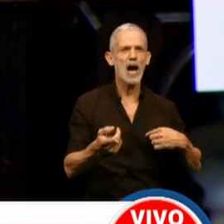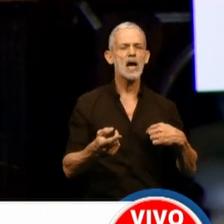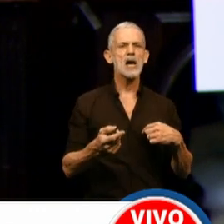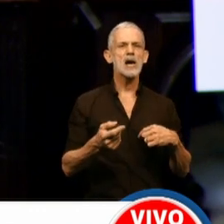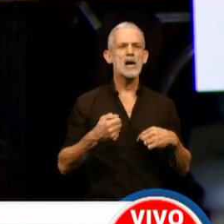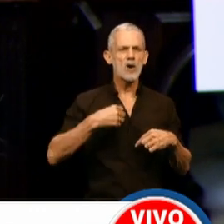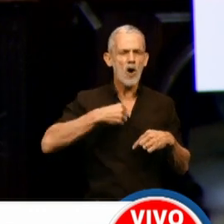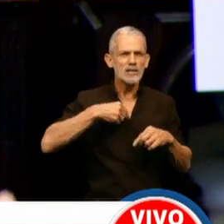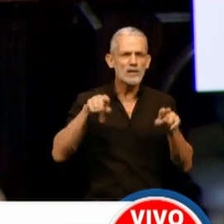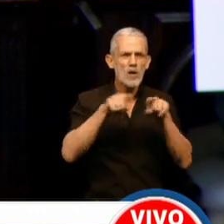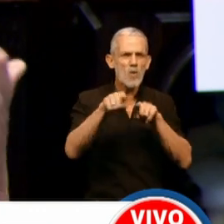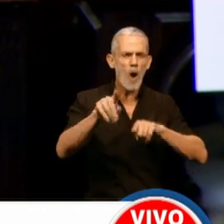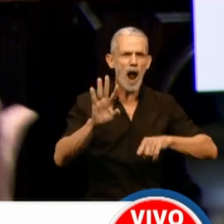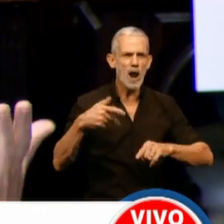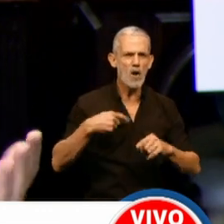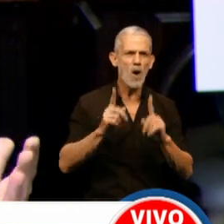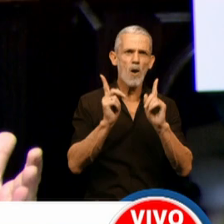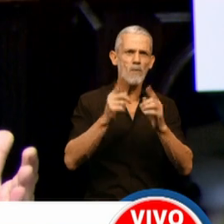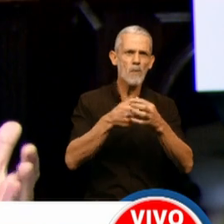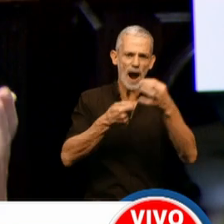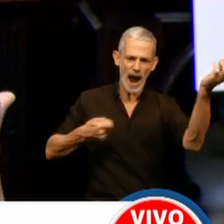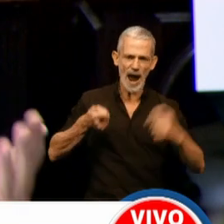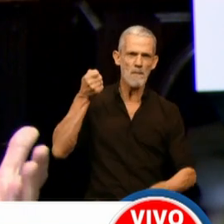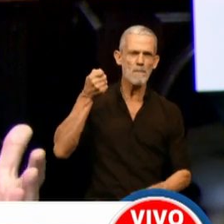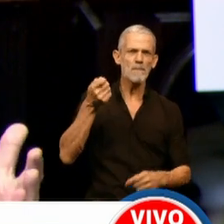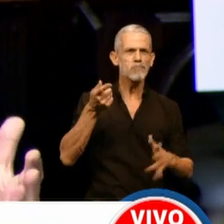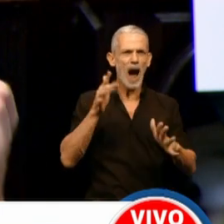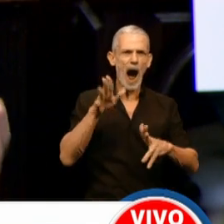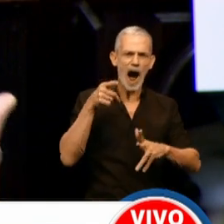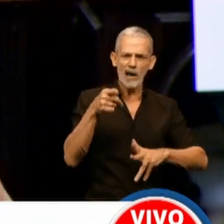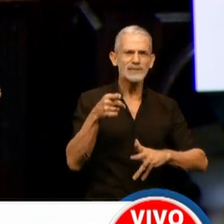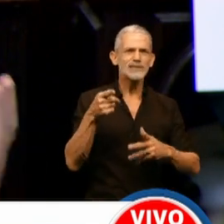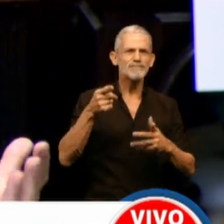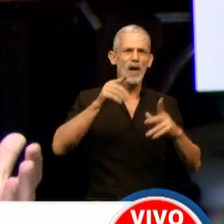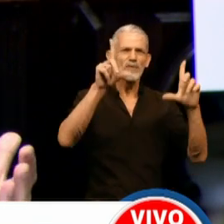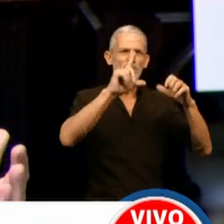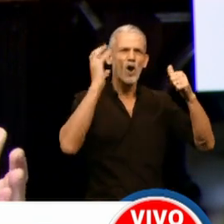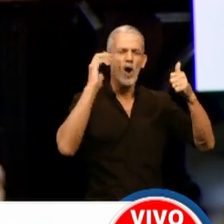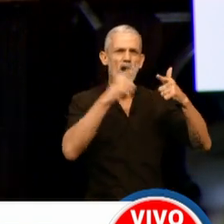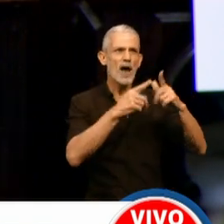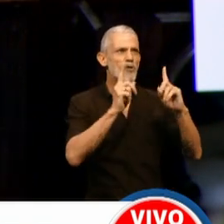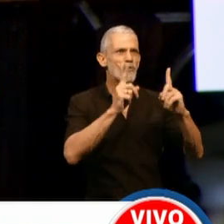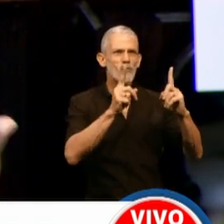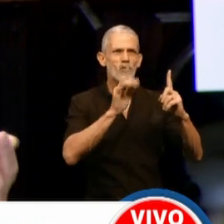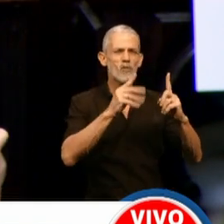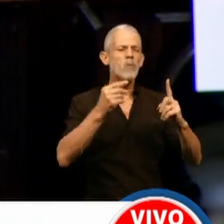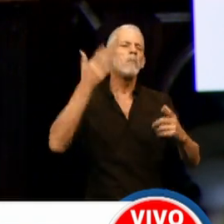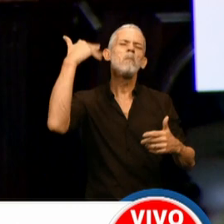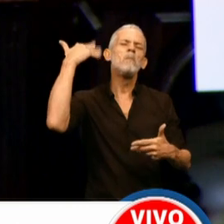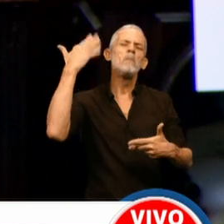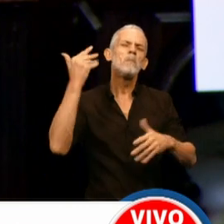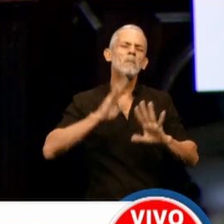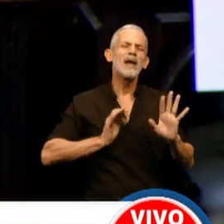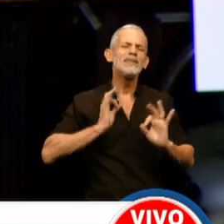veces siento que estamos sosteniendo una ficción de medios de comunicación que son del pasado